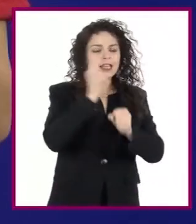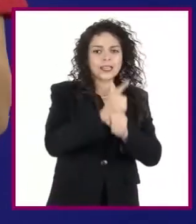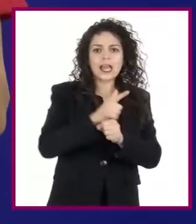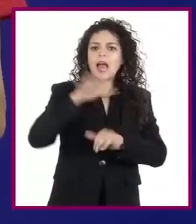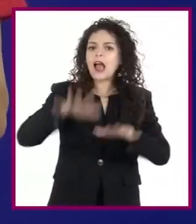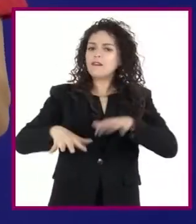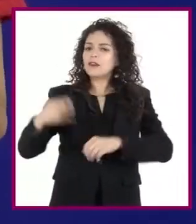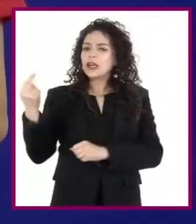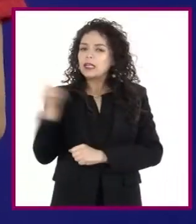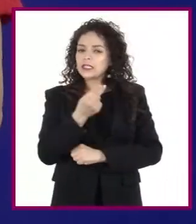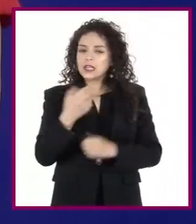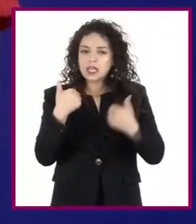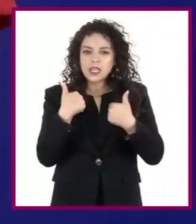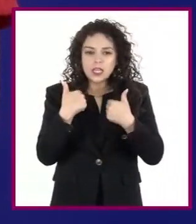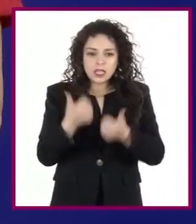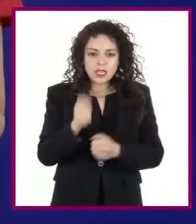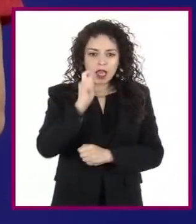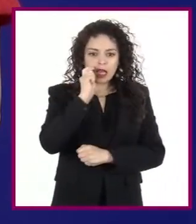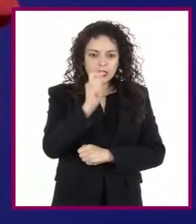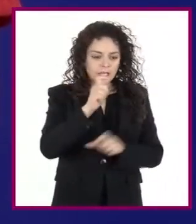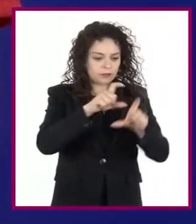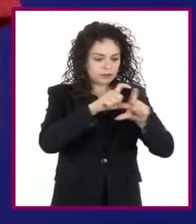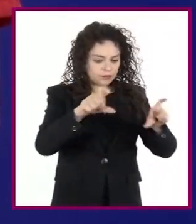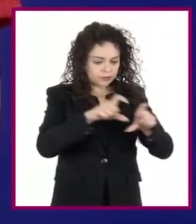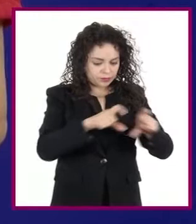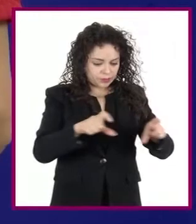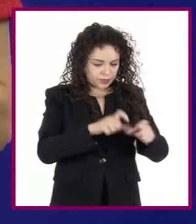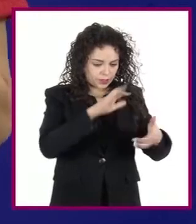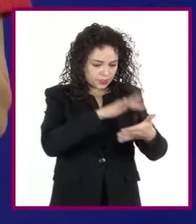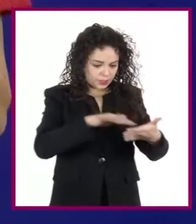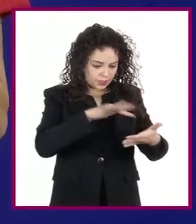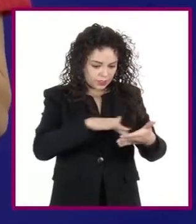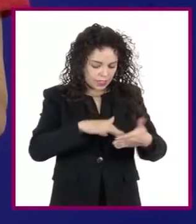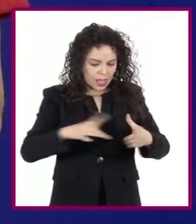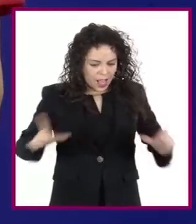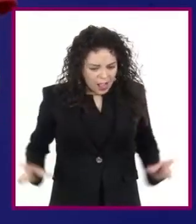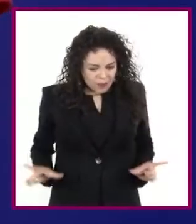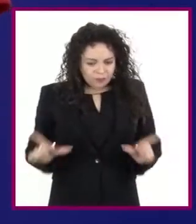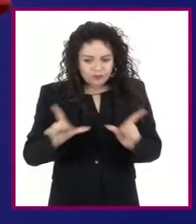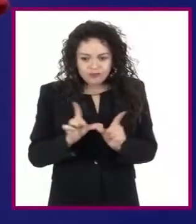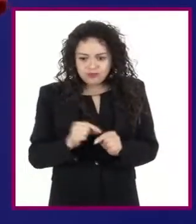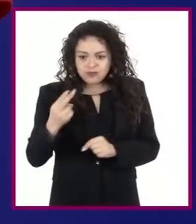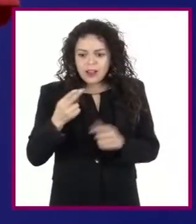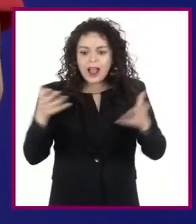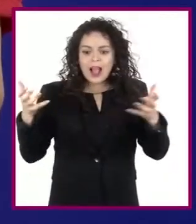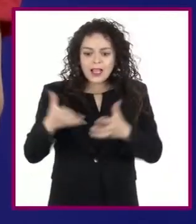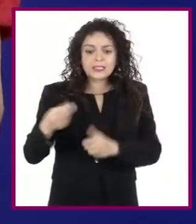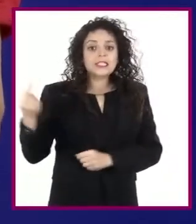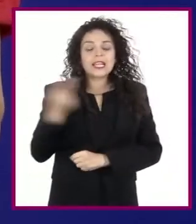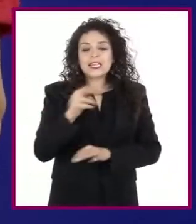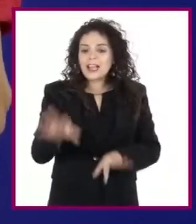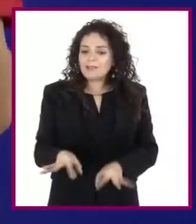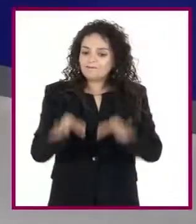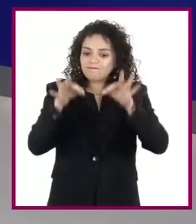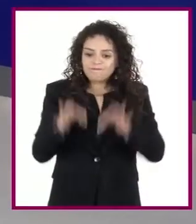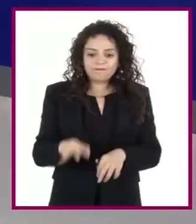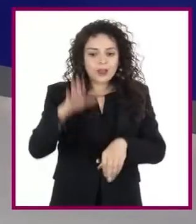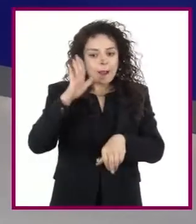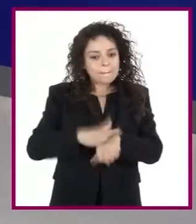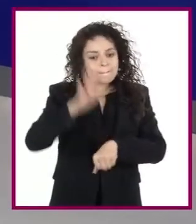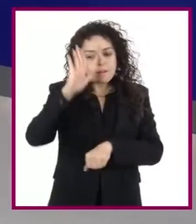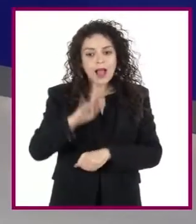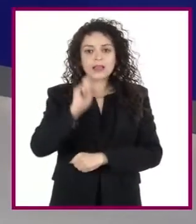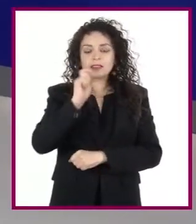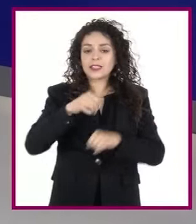requerimos interpretar una serie de textos para hacer un resumen y que debemos ser precisos para expresar la